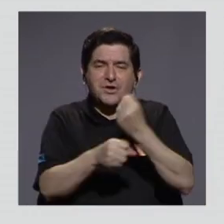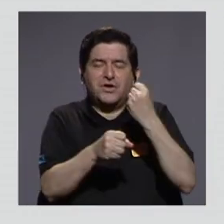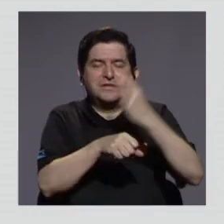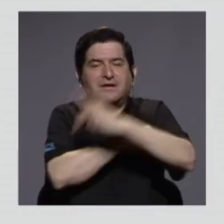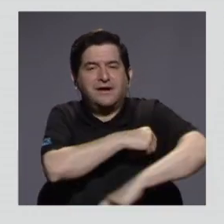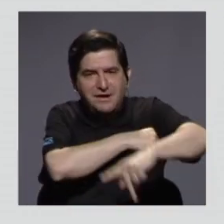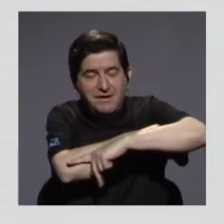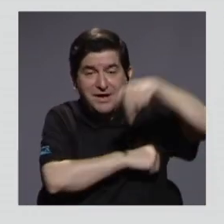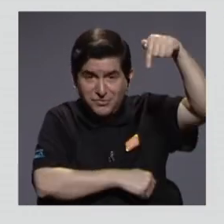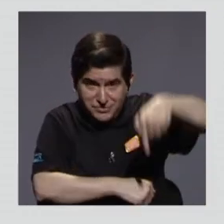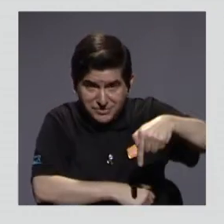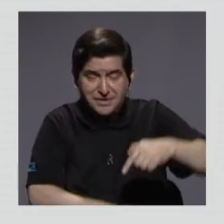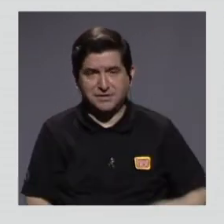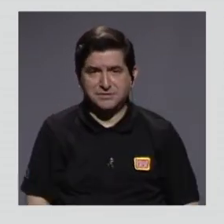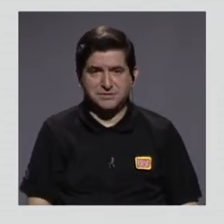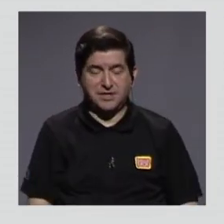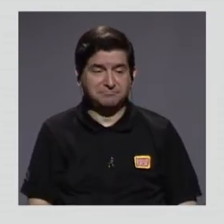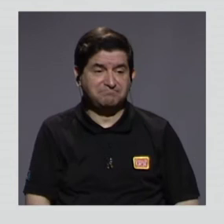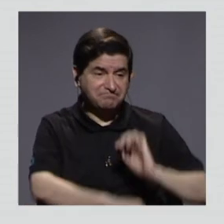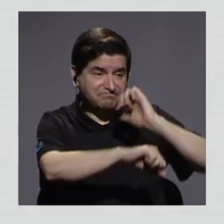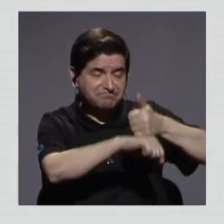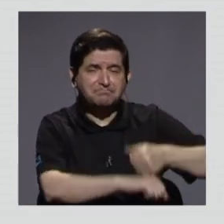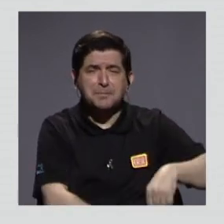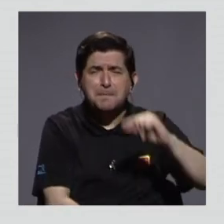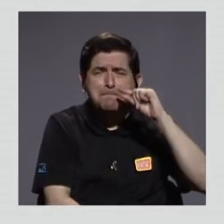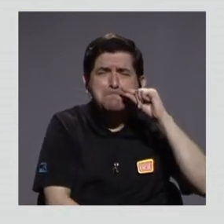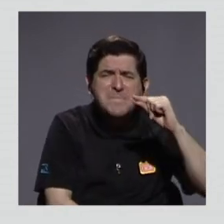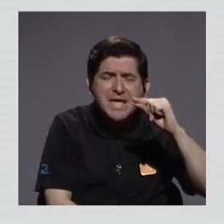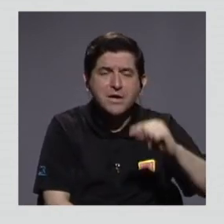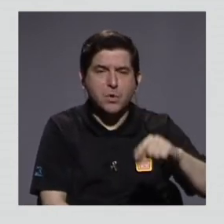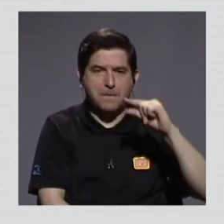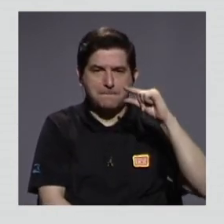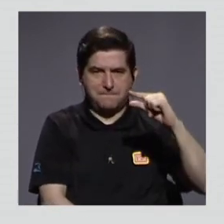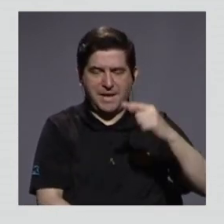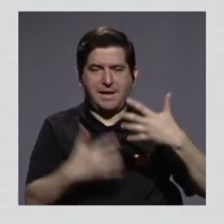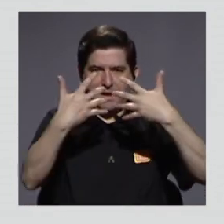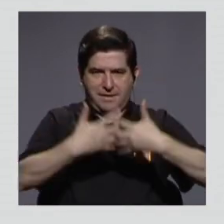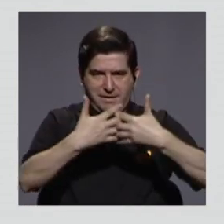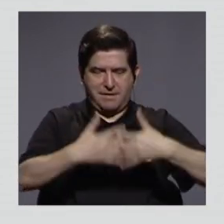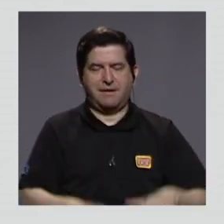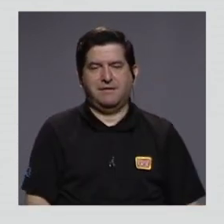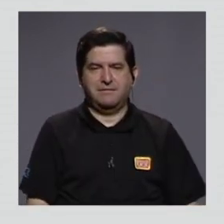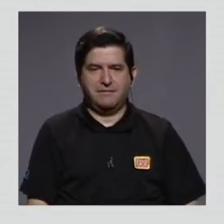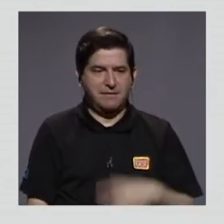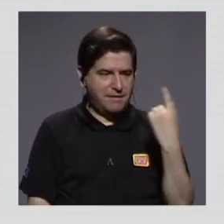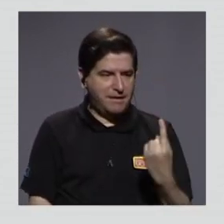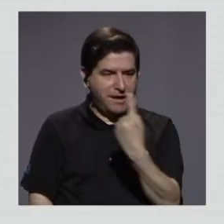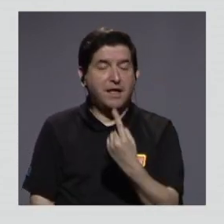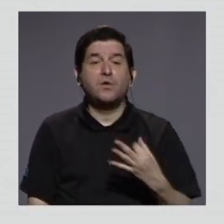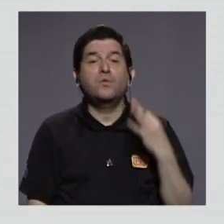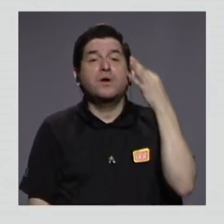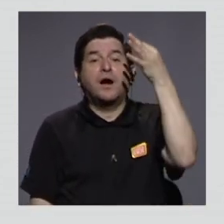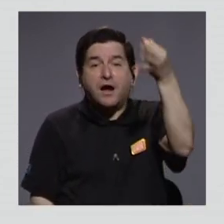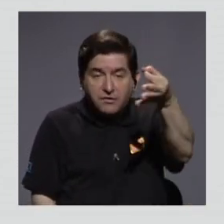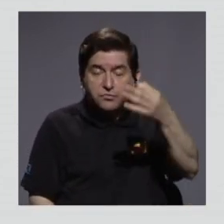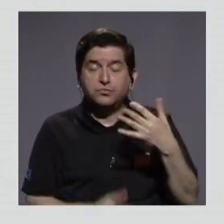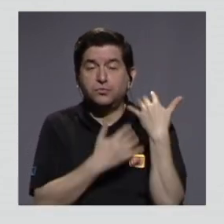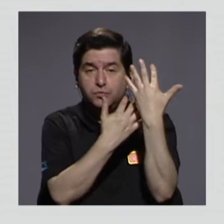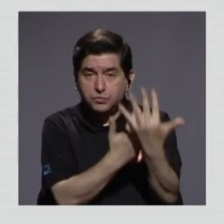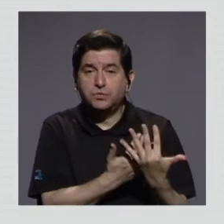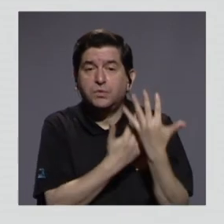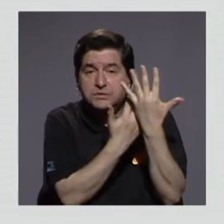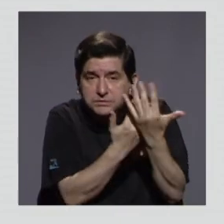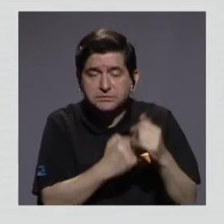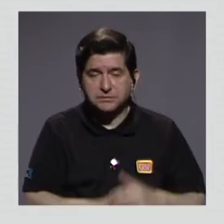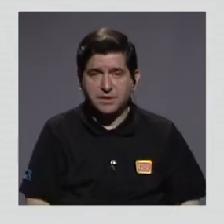nuestro país son creados por la micro y pequeña empresa micro y pequeña empresa que en el futuro se espera que